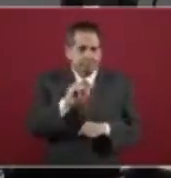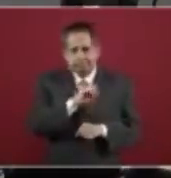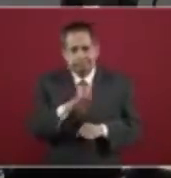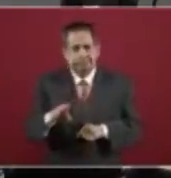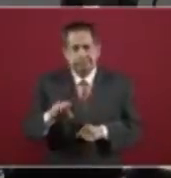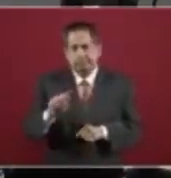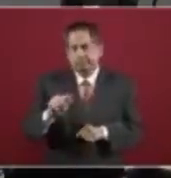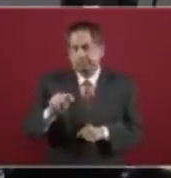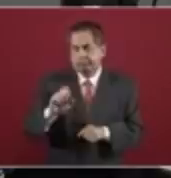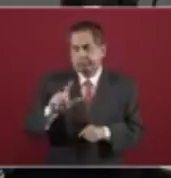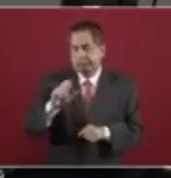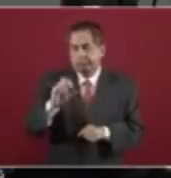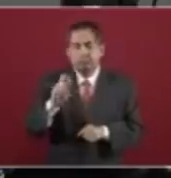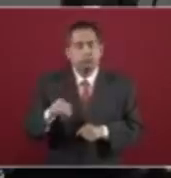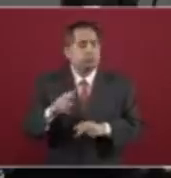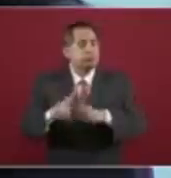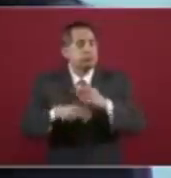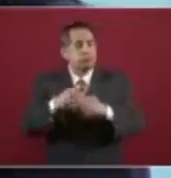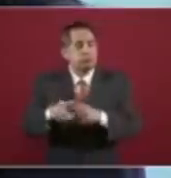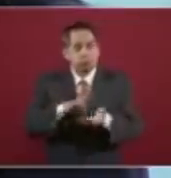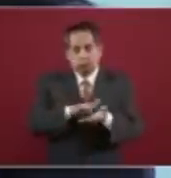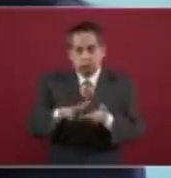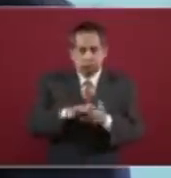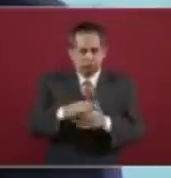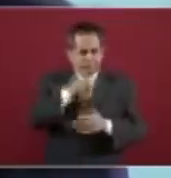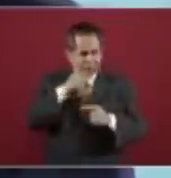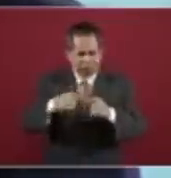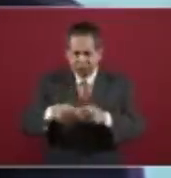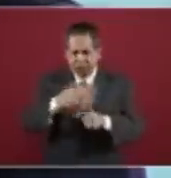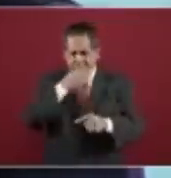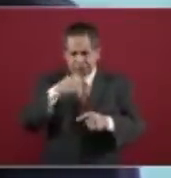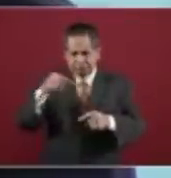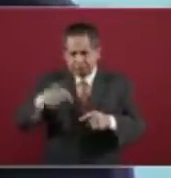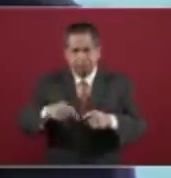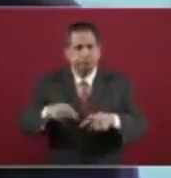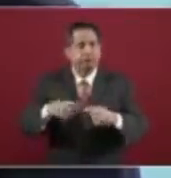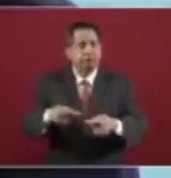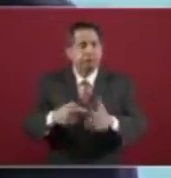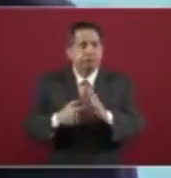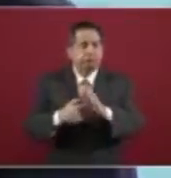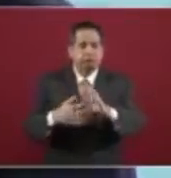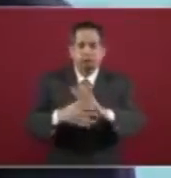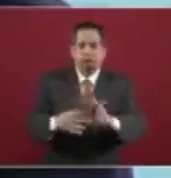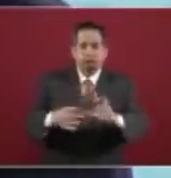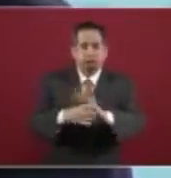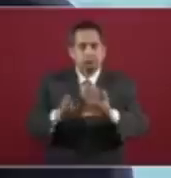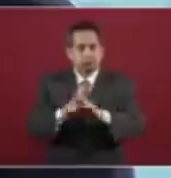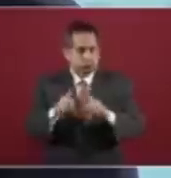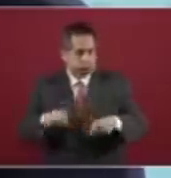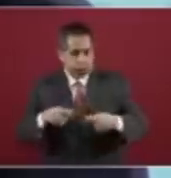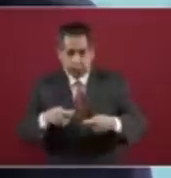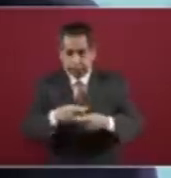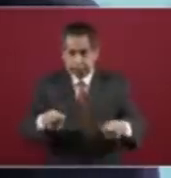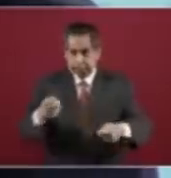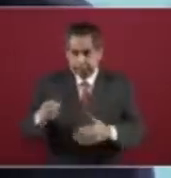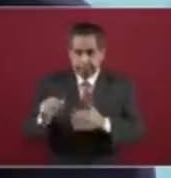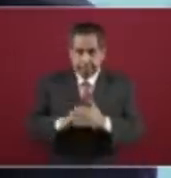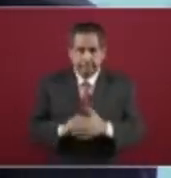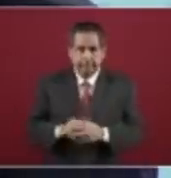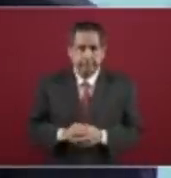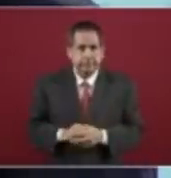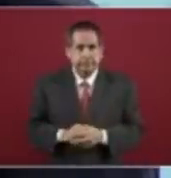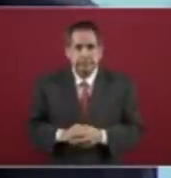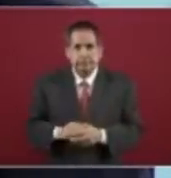van a recibir su apoyo de manera inmediata y haremos durante este mes la bancarización, de tal manera que